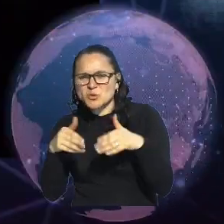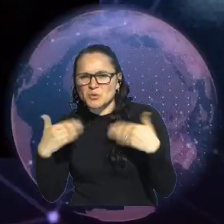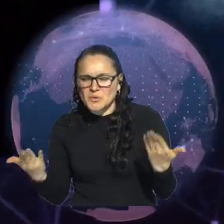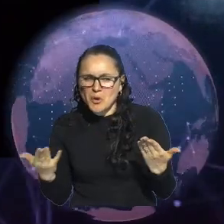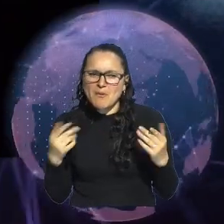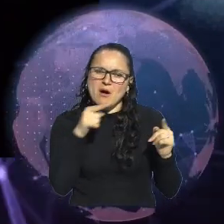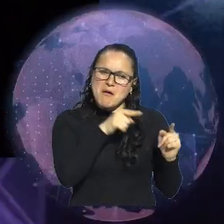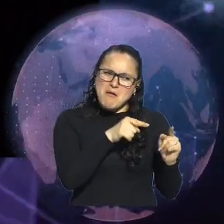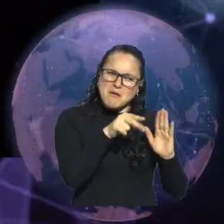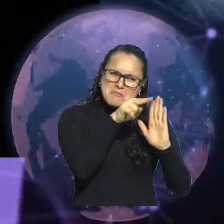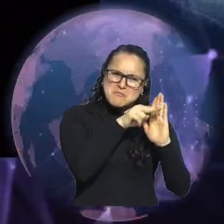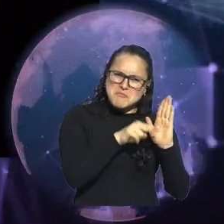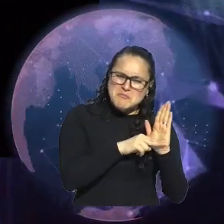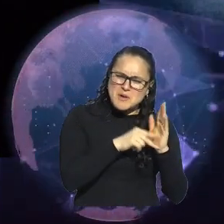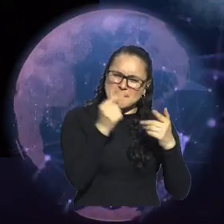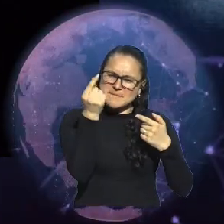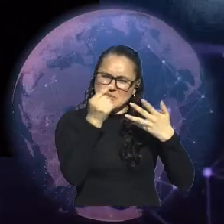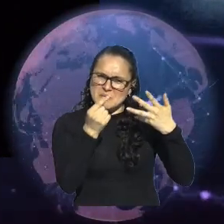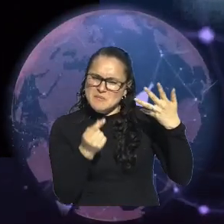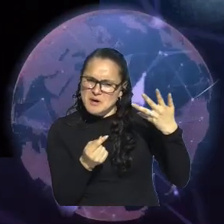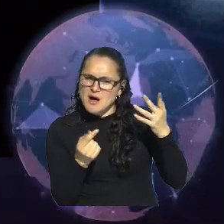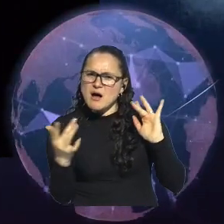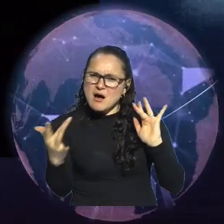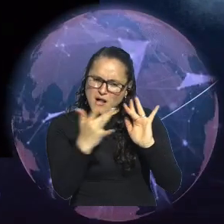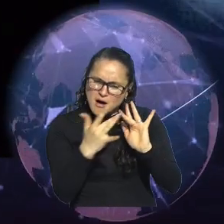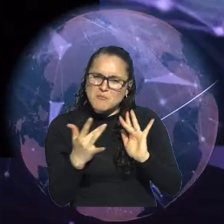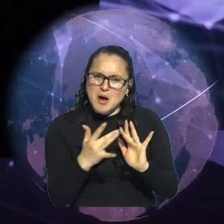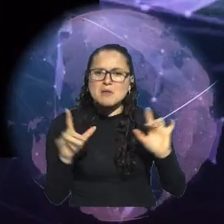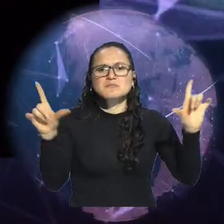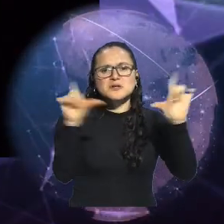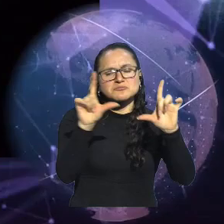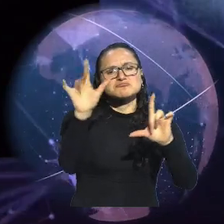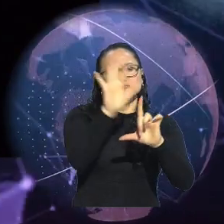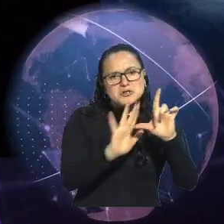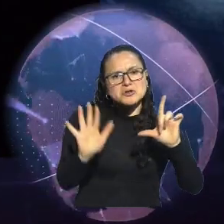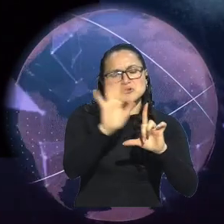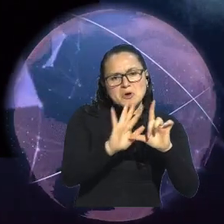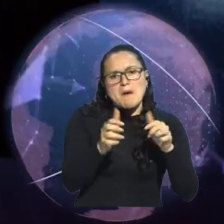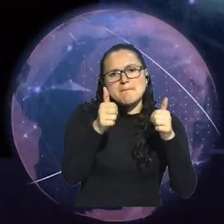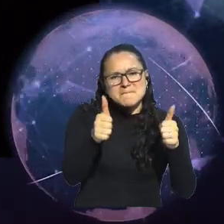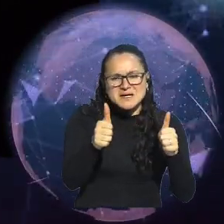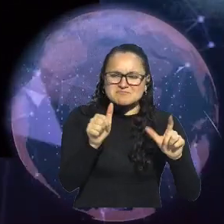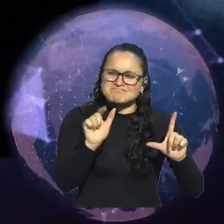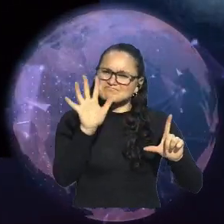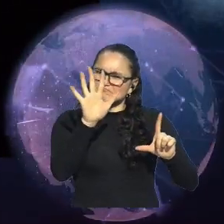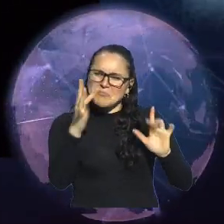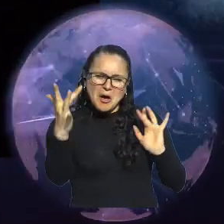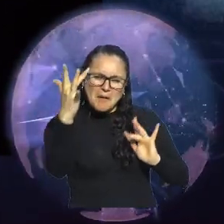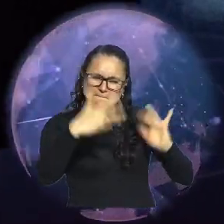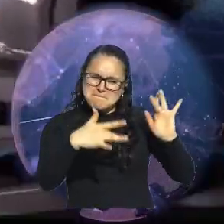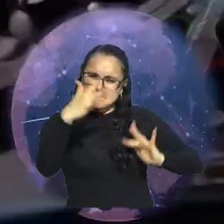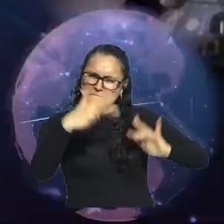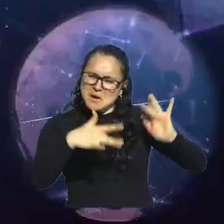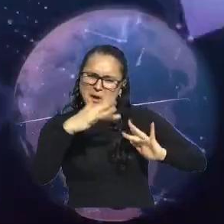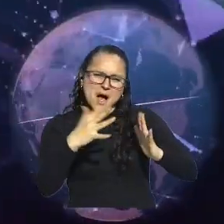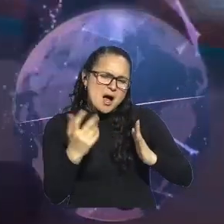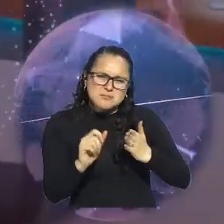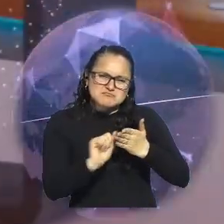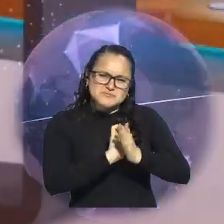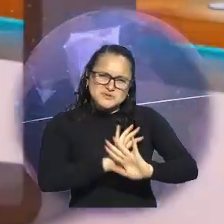las medidas regulatorias en materia de televisión y contenidos candidatas a eliminación por encontrarse en